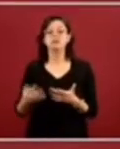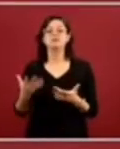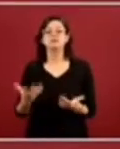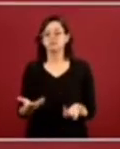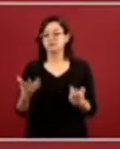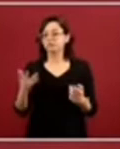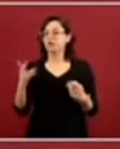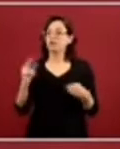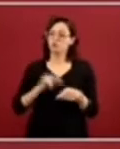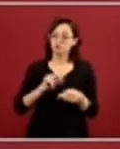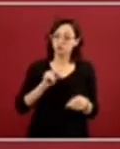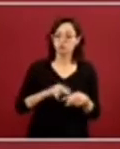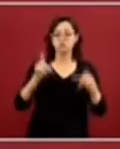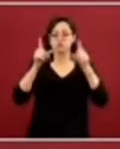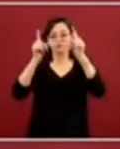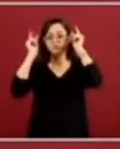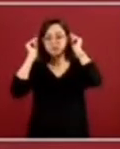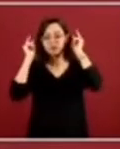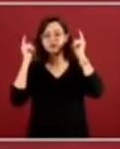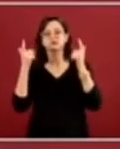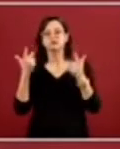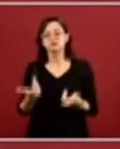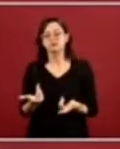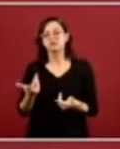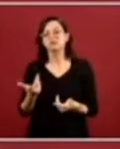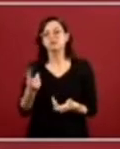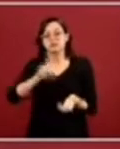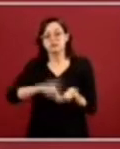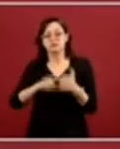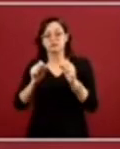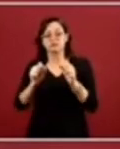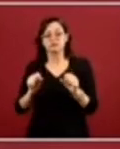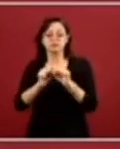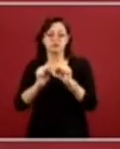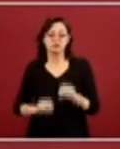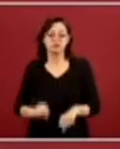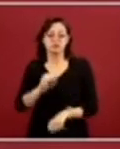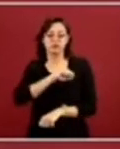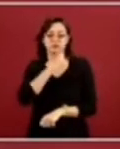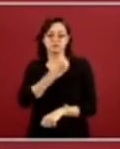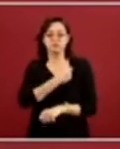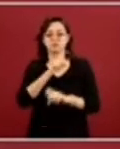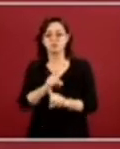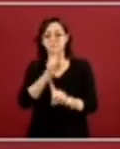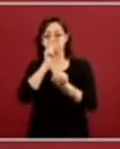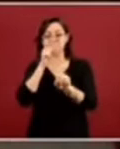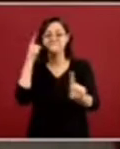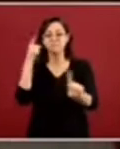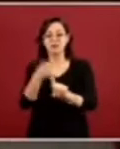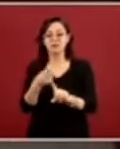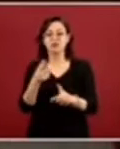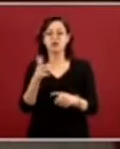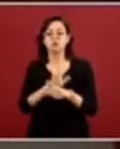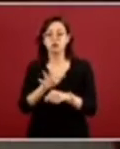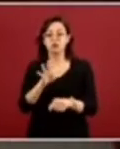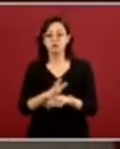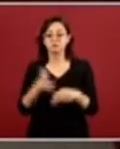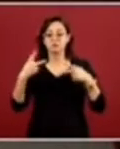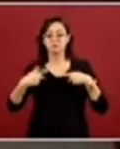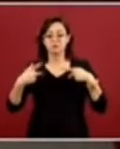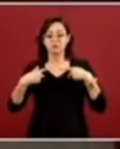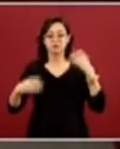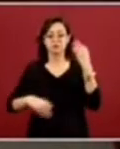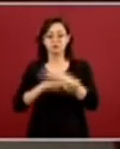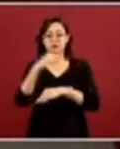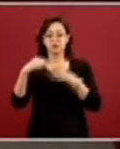recurso humano para la salud y el sector salud se ha planteado la meta de que todo paciente que